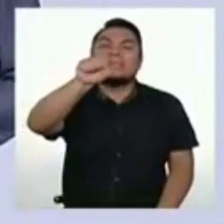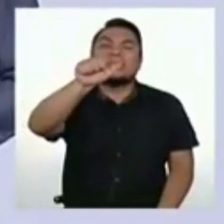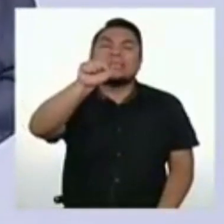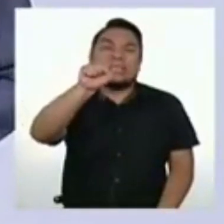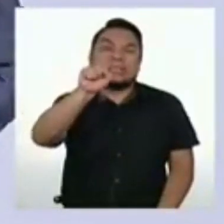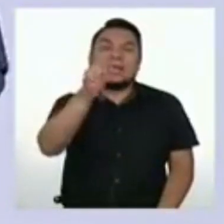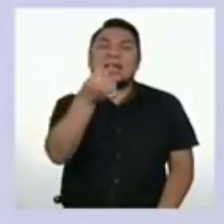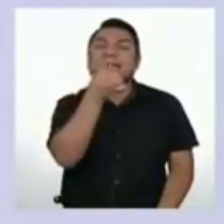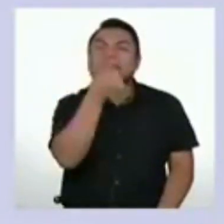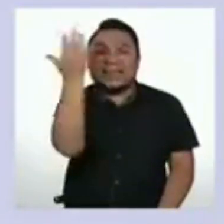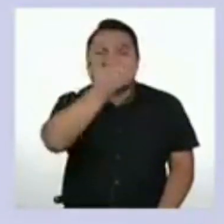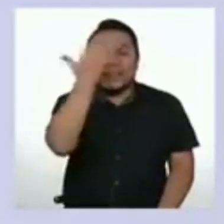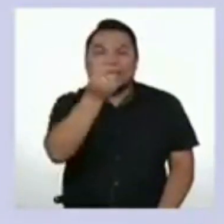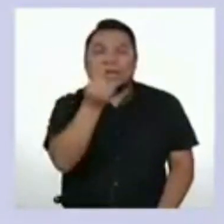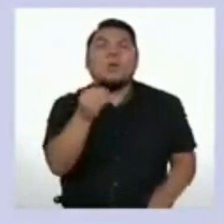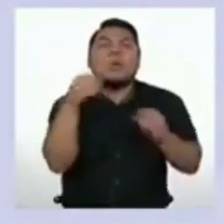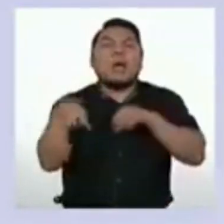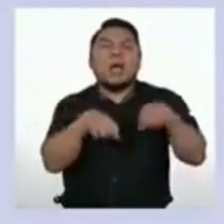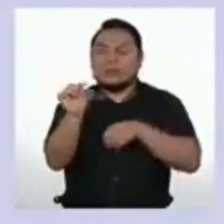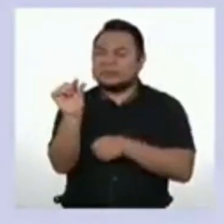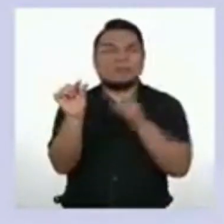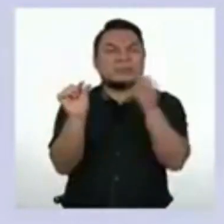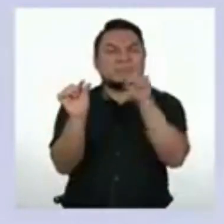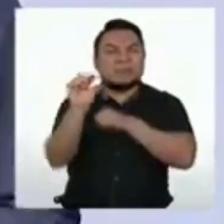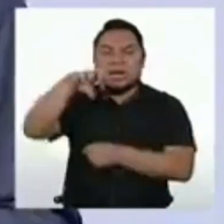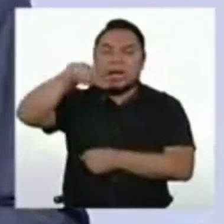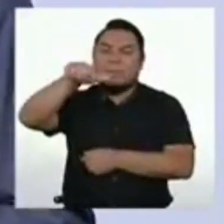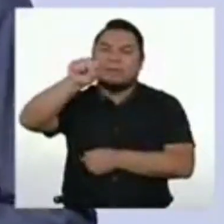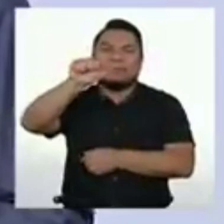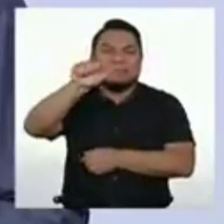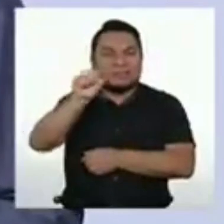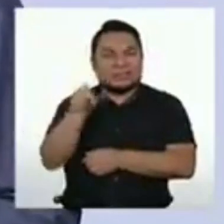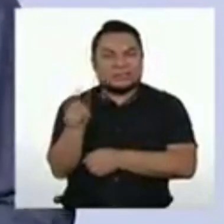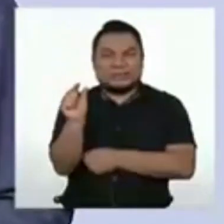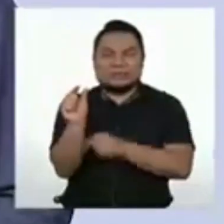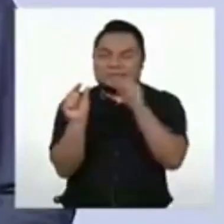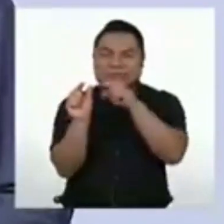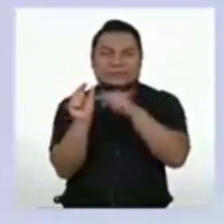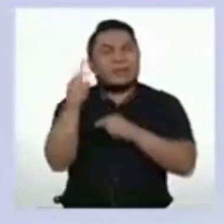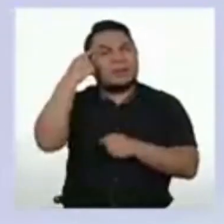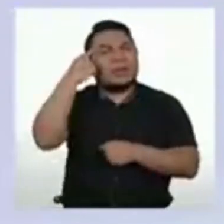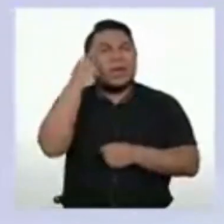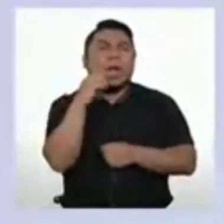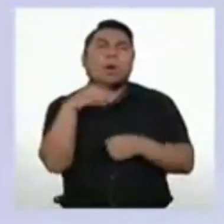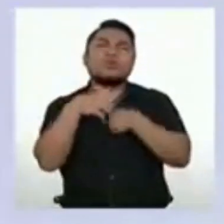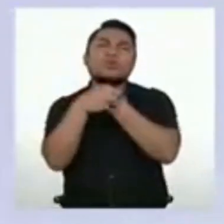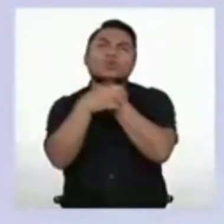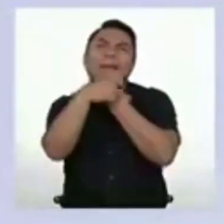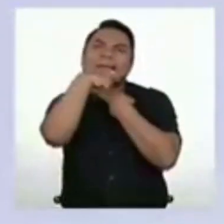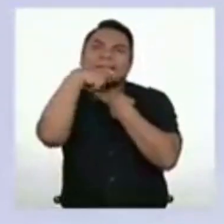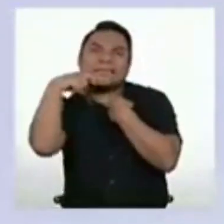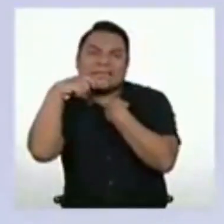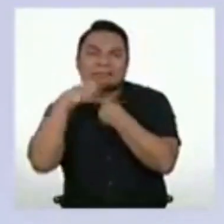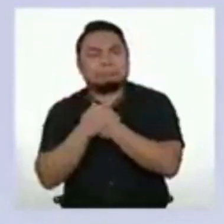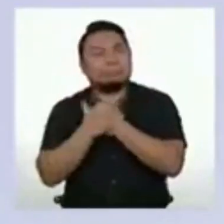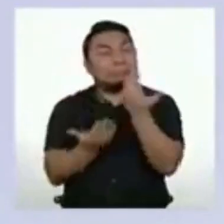pasa? ¿Cómo se hace una pasa? Muchos dirán que una pasa es una uva seca y por ahí quizás